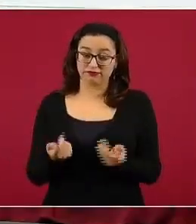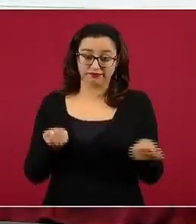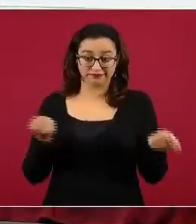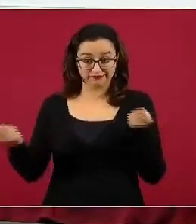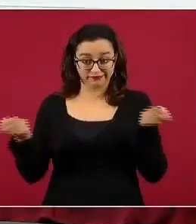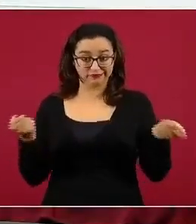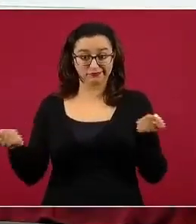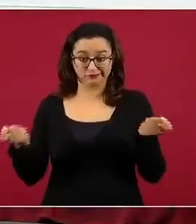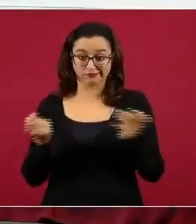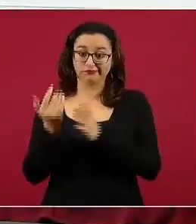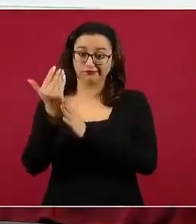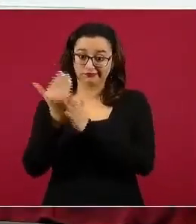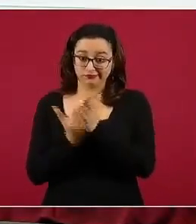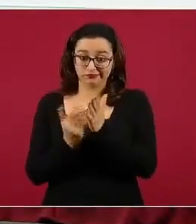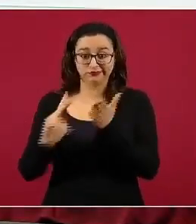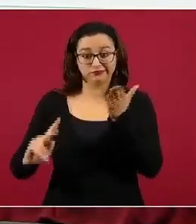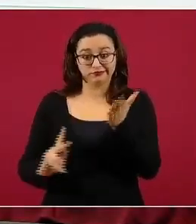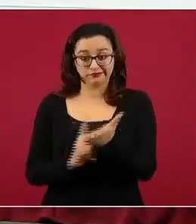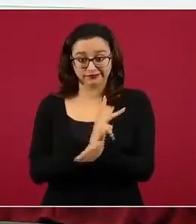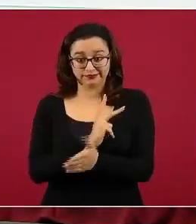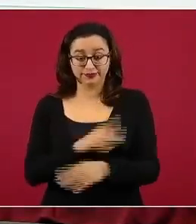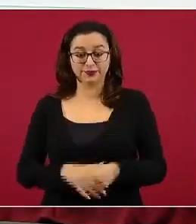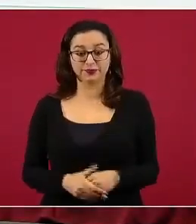a revertir. La siguiente, por favor.